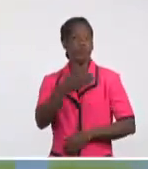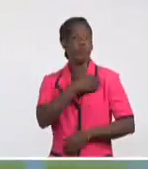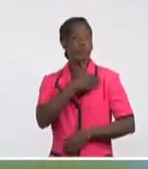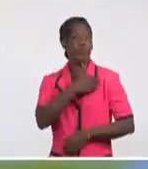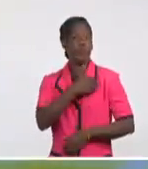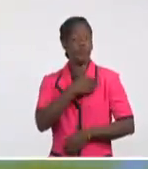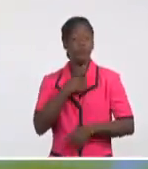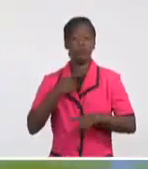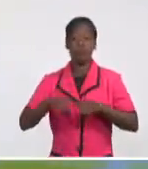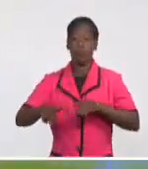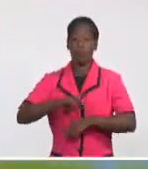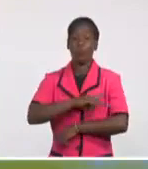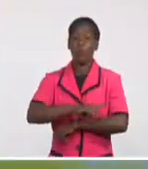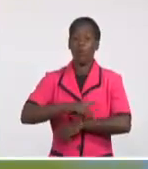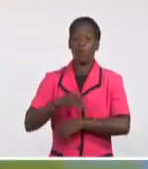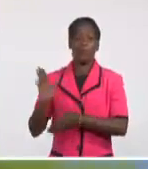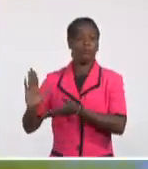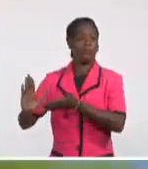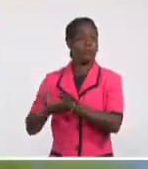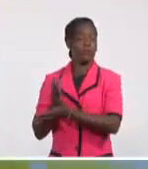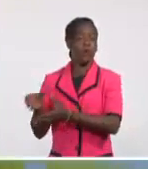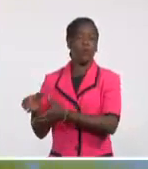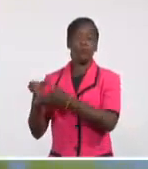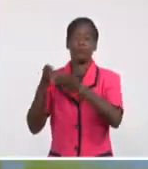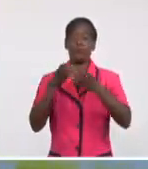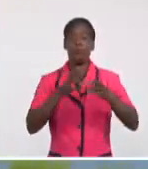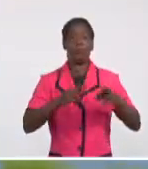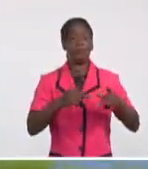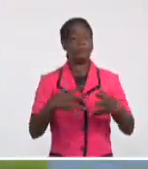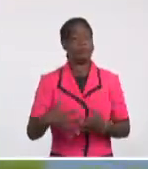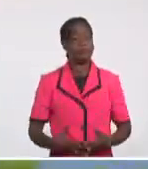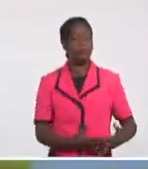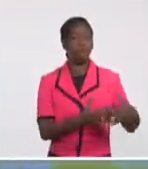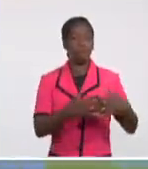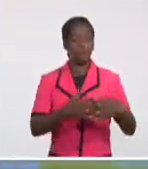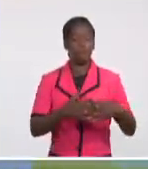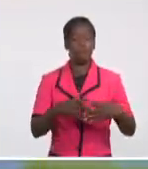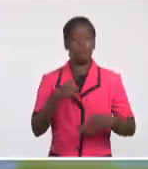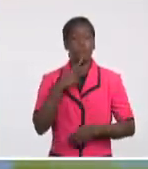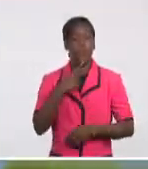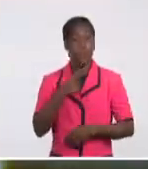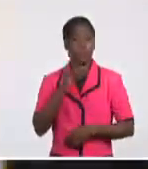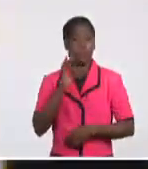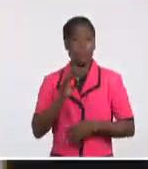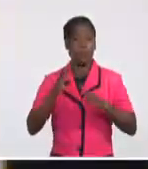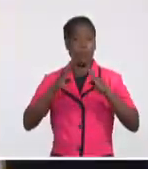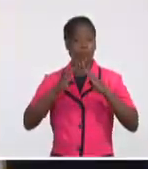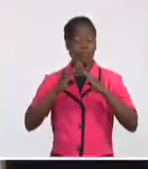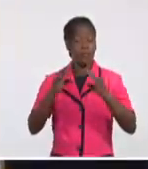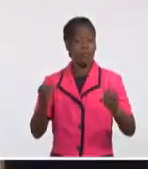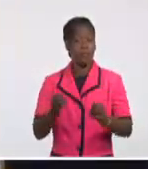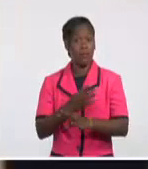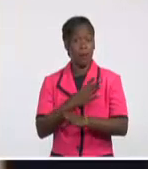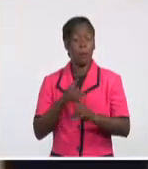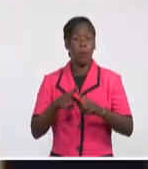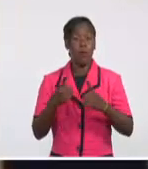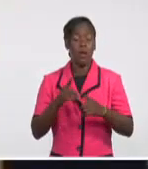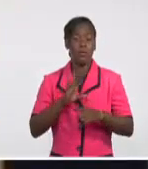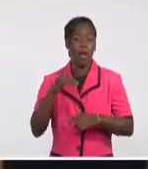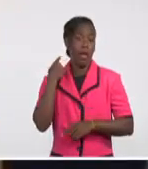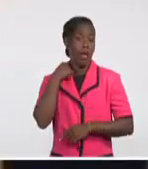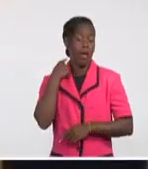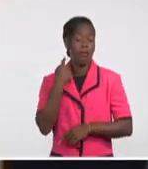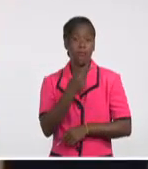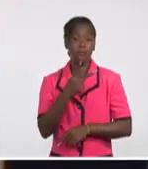de septiembre, según confirmó la vocera de la Casa Blanca, Jen Psaki. Ese día se cumplirán 20 años de los ataques contra las